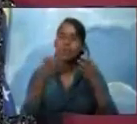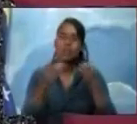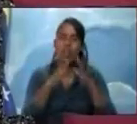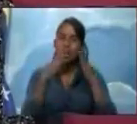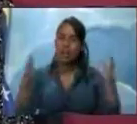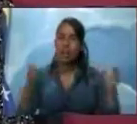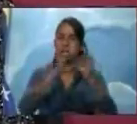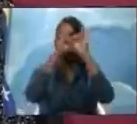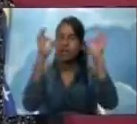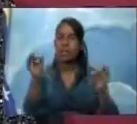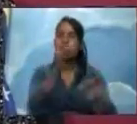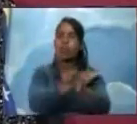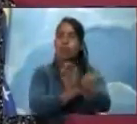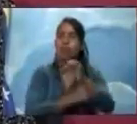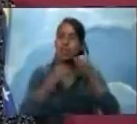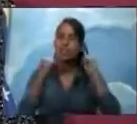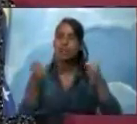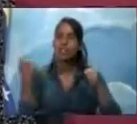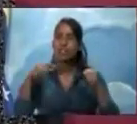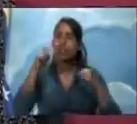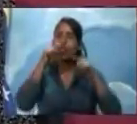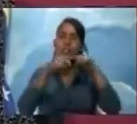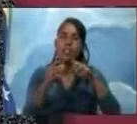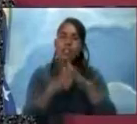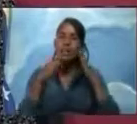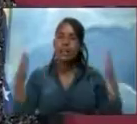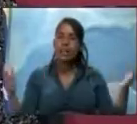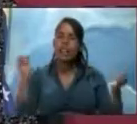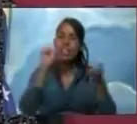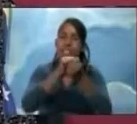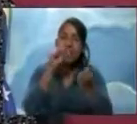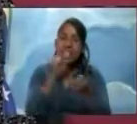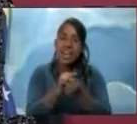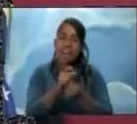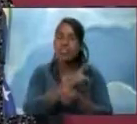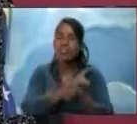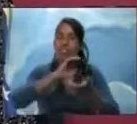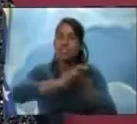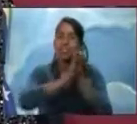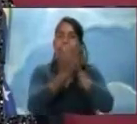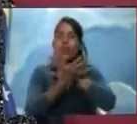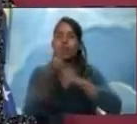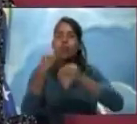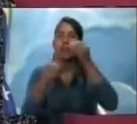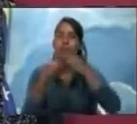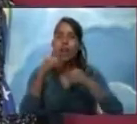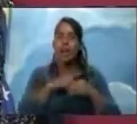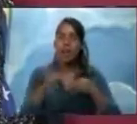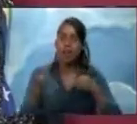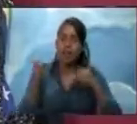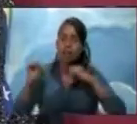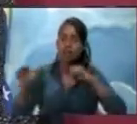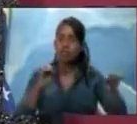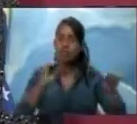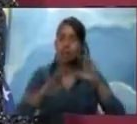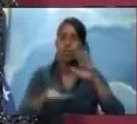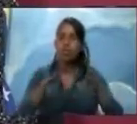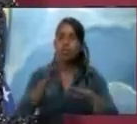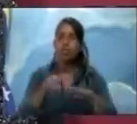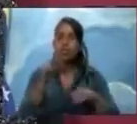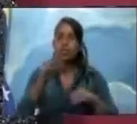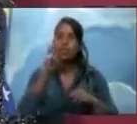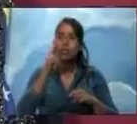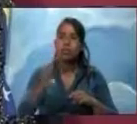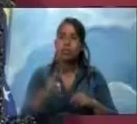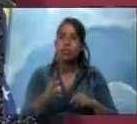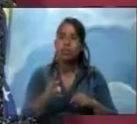gran manera fuerte, el cual tenía unos dientes grandes de hierro, devoraba y desmenuzaba y las obras hollaba con sus pies. Aquí vemos